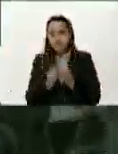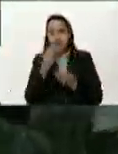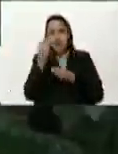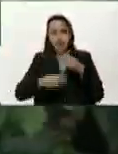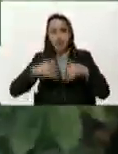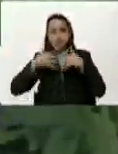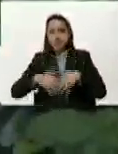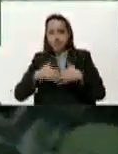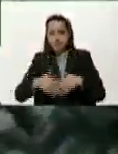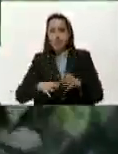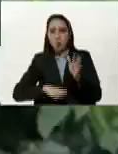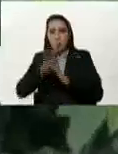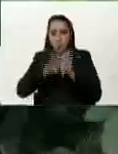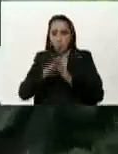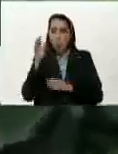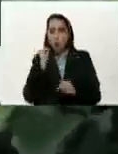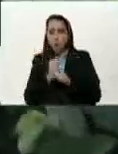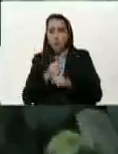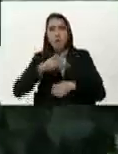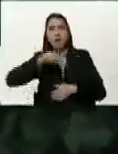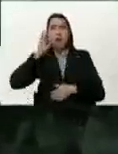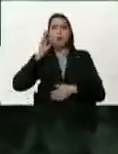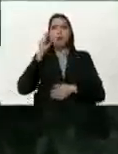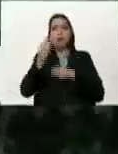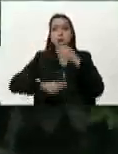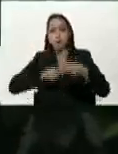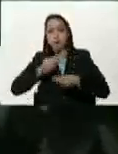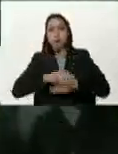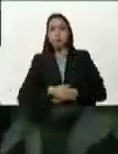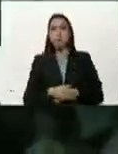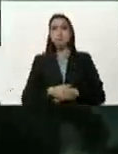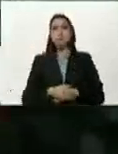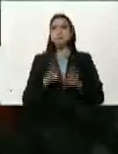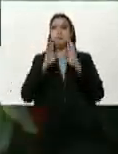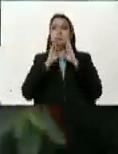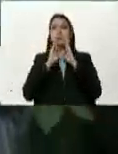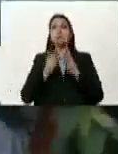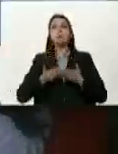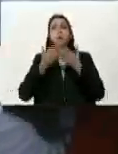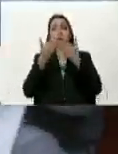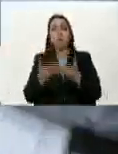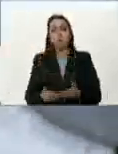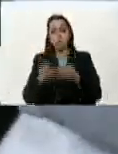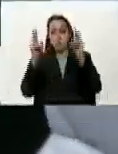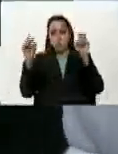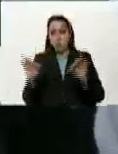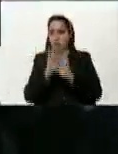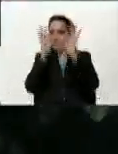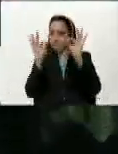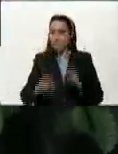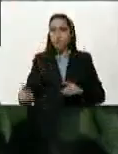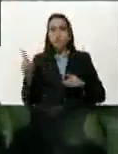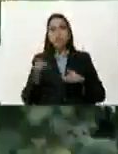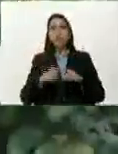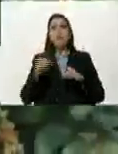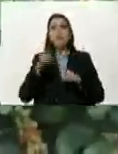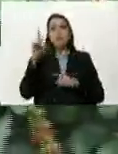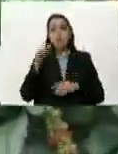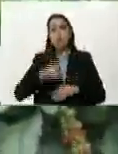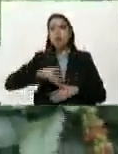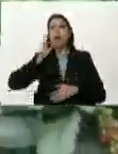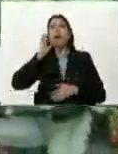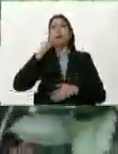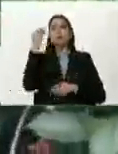que son productores y productores de café que han sido beneficiados con estas nuevas variedades que estamos ahorita